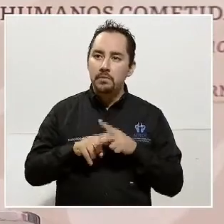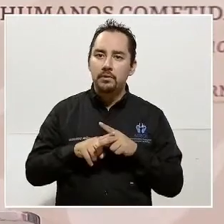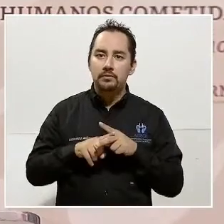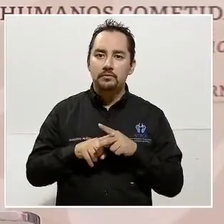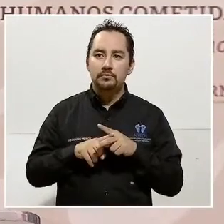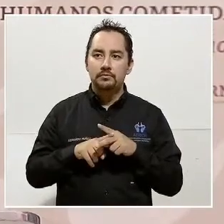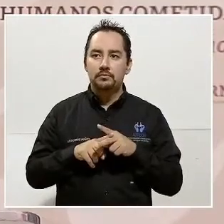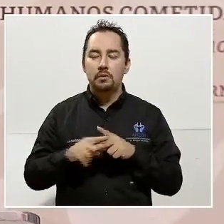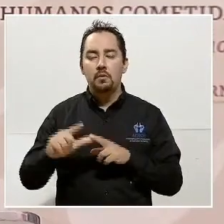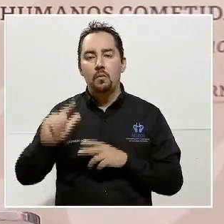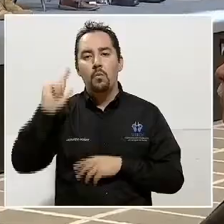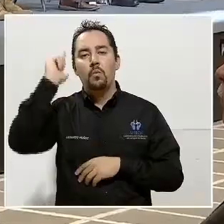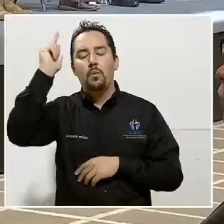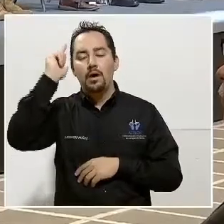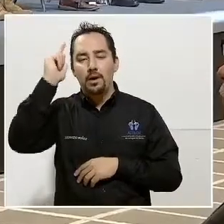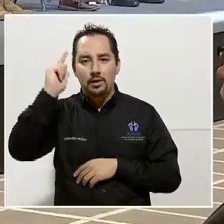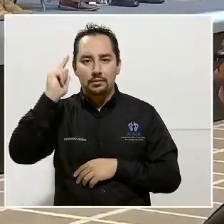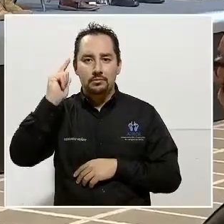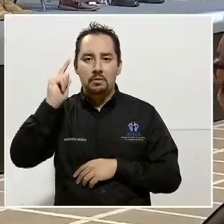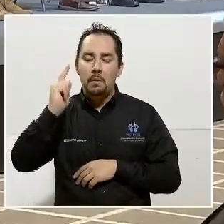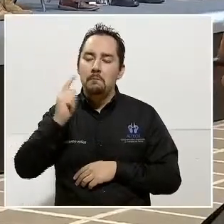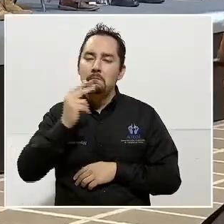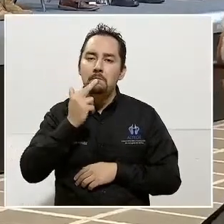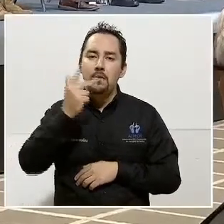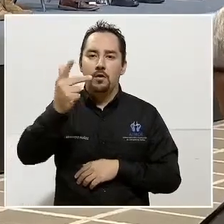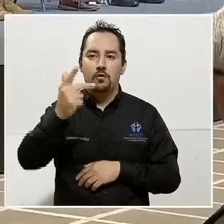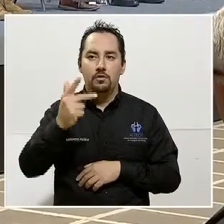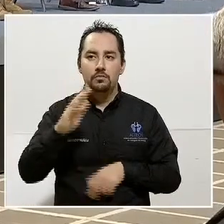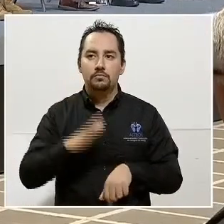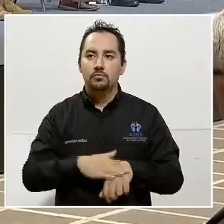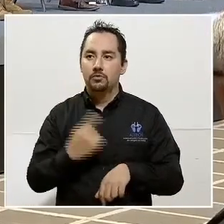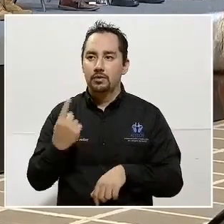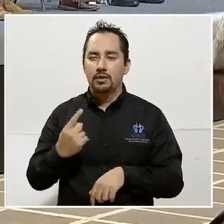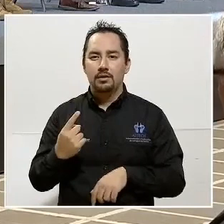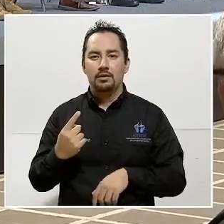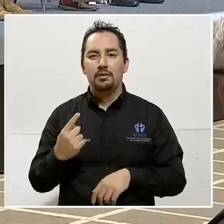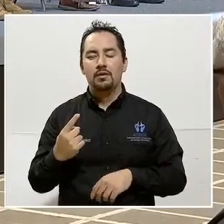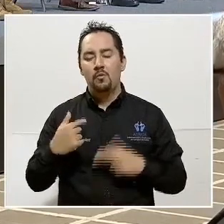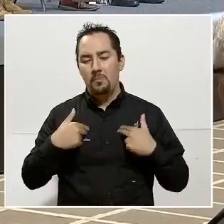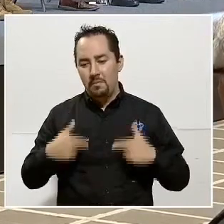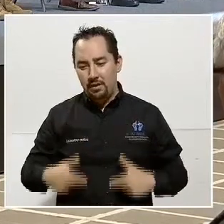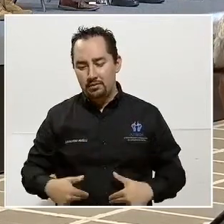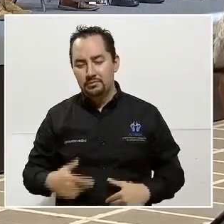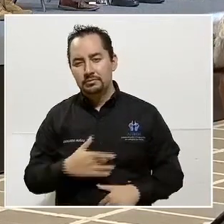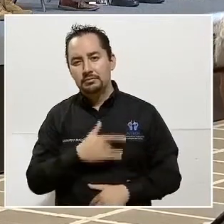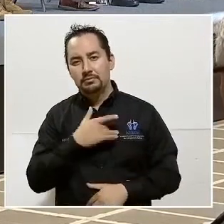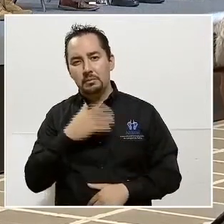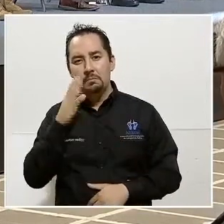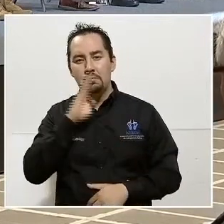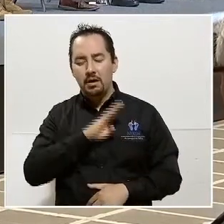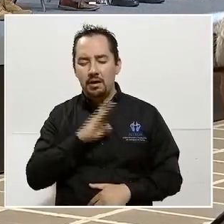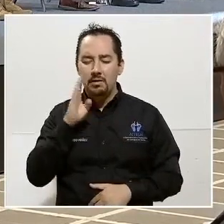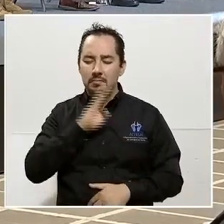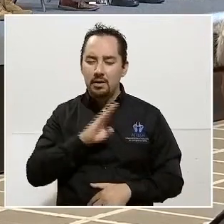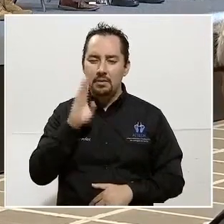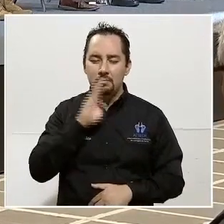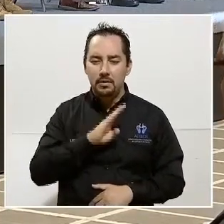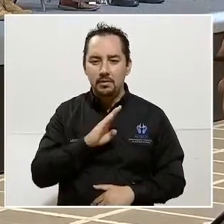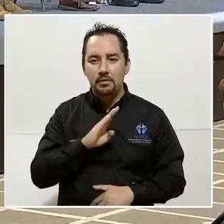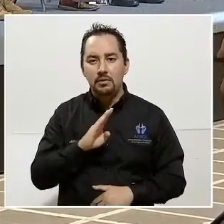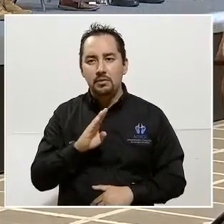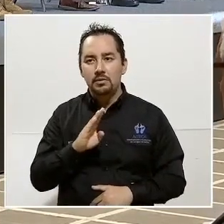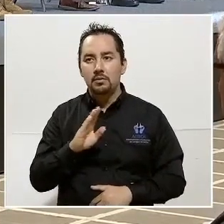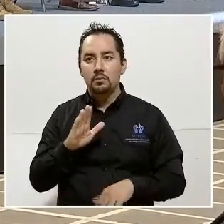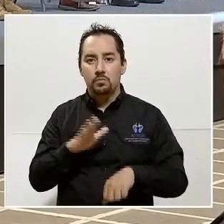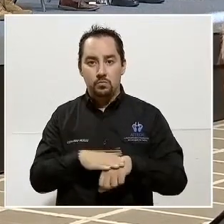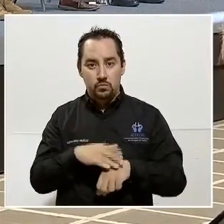proceso esperanzador, pese a la desolada crisis humanitaria que atravesamos. Por ello, de cara a